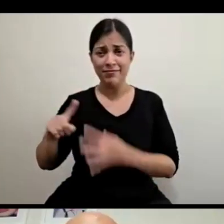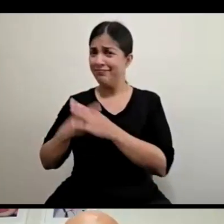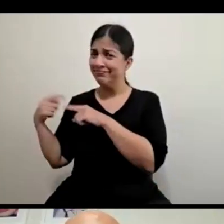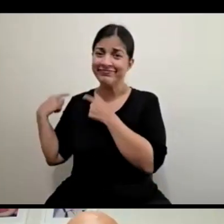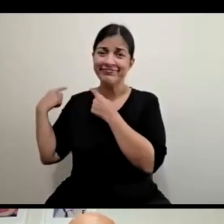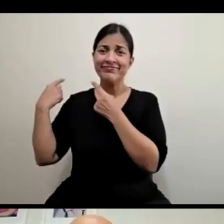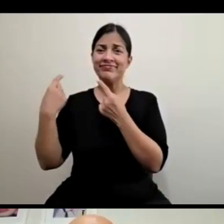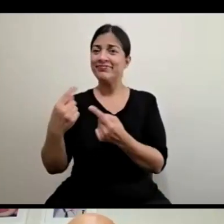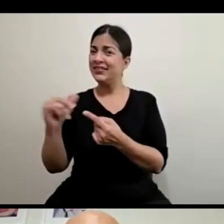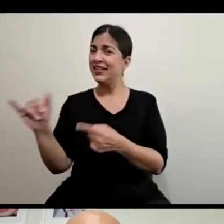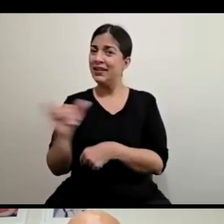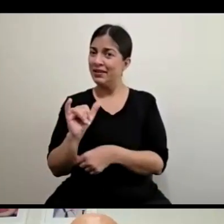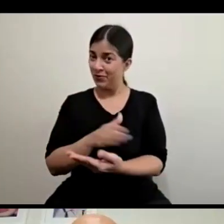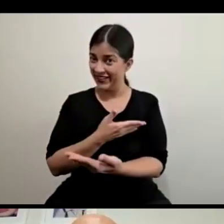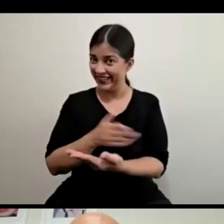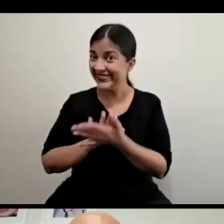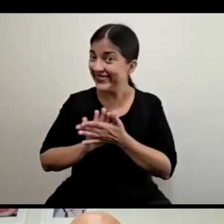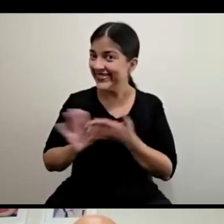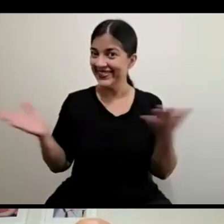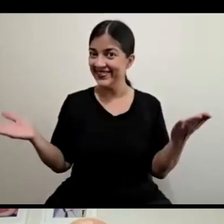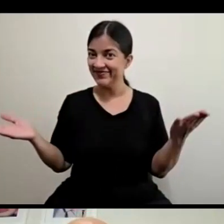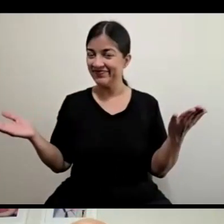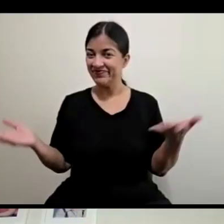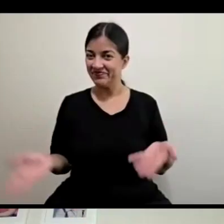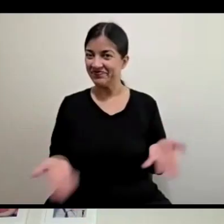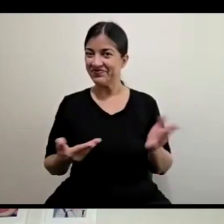chévere. Así que ahí la tenemos.